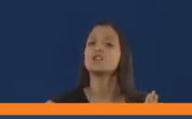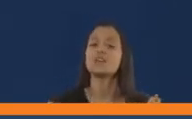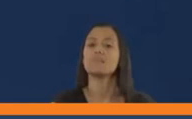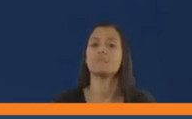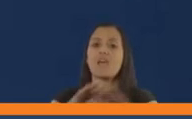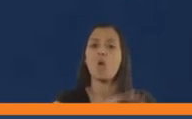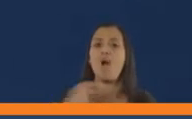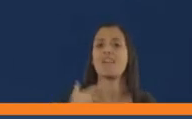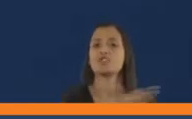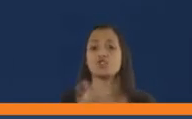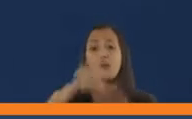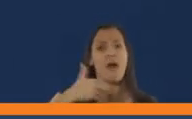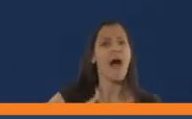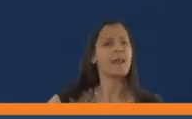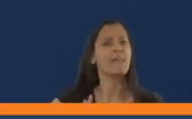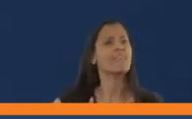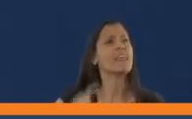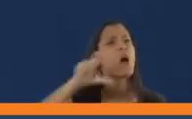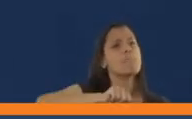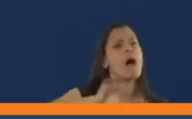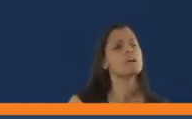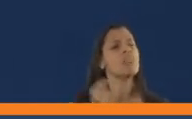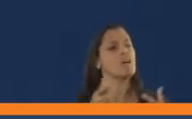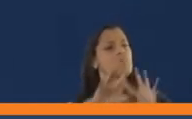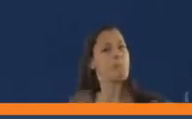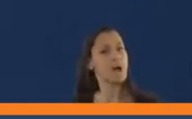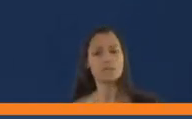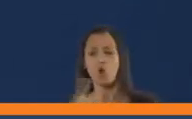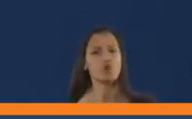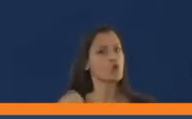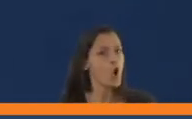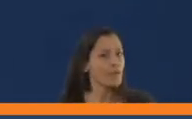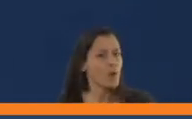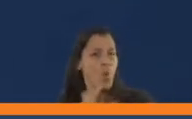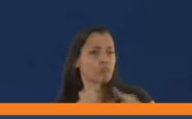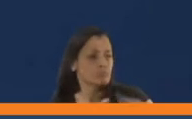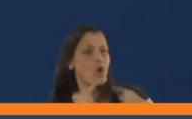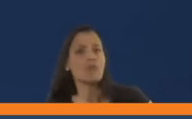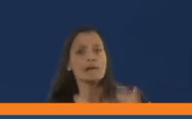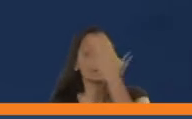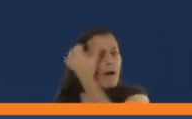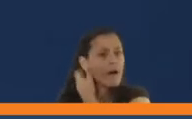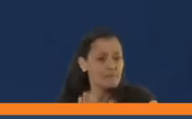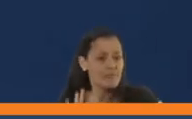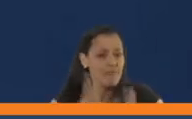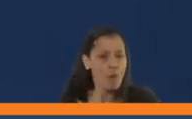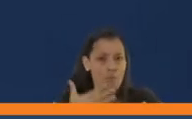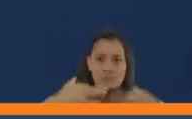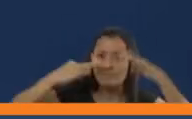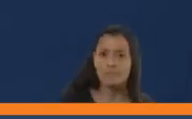argentina es un país pacífico seguimos reclamando por las vías diplomáticas los